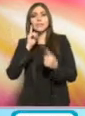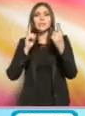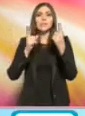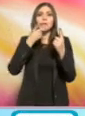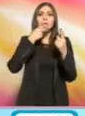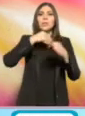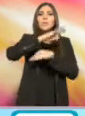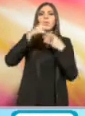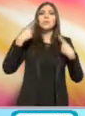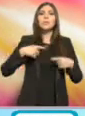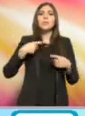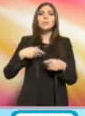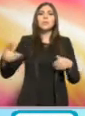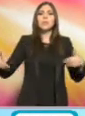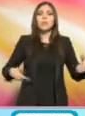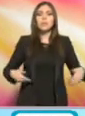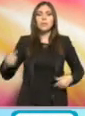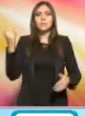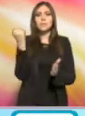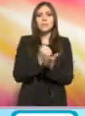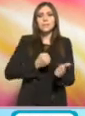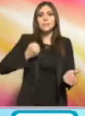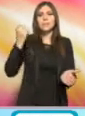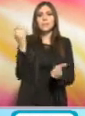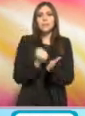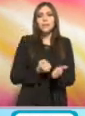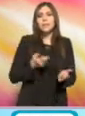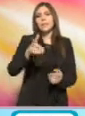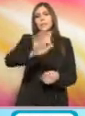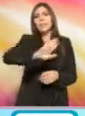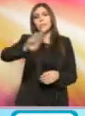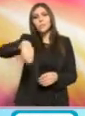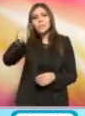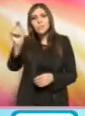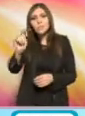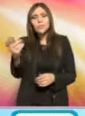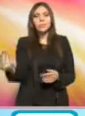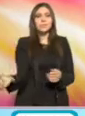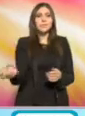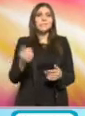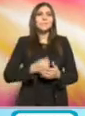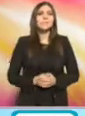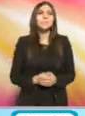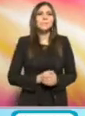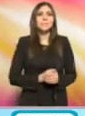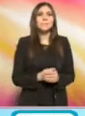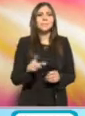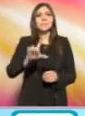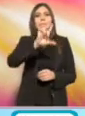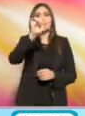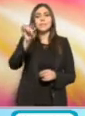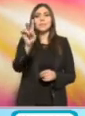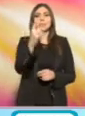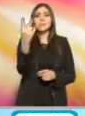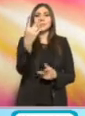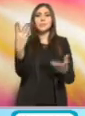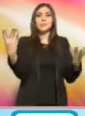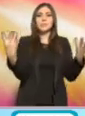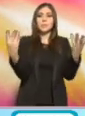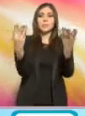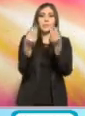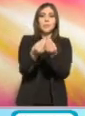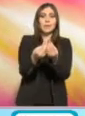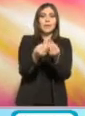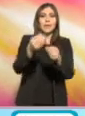todo el mundo está duro y dale, ya sal con alguien. El caso es que se juntan El hambre y los las ganas de